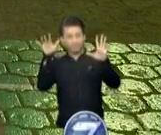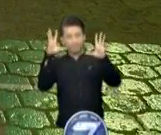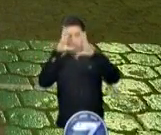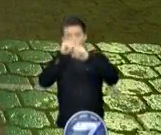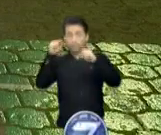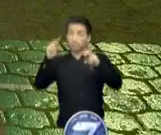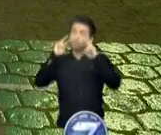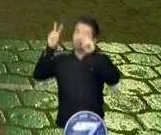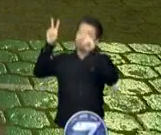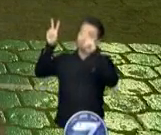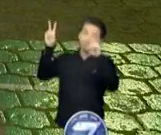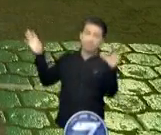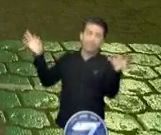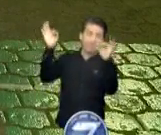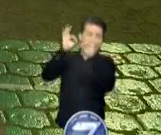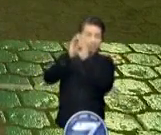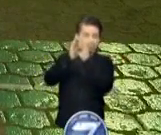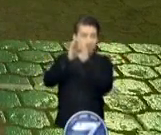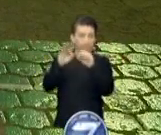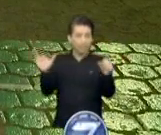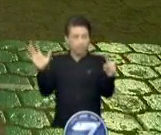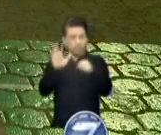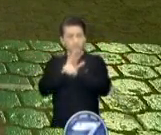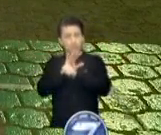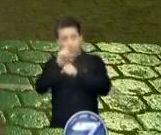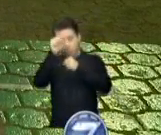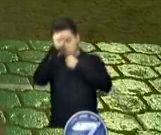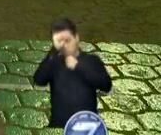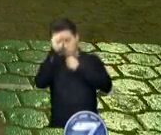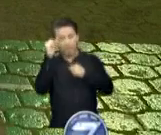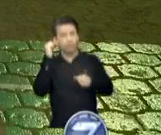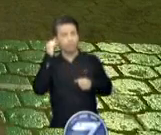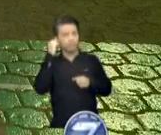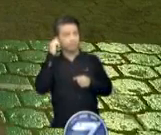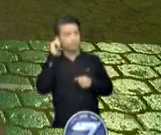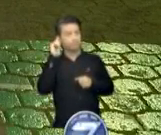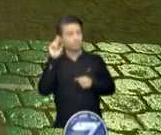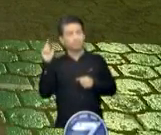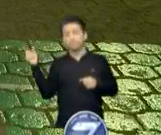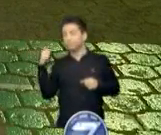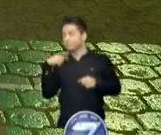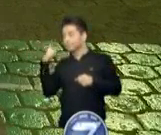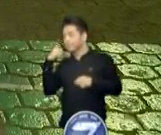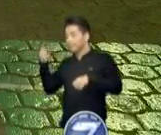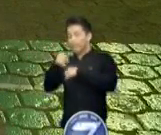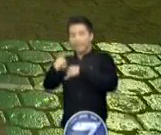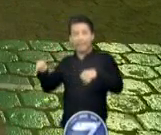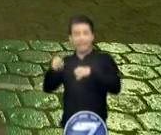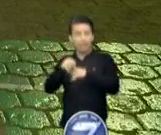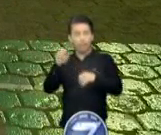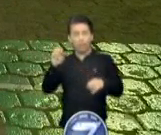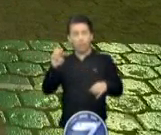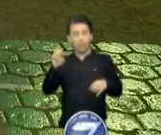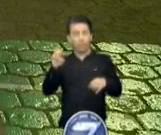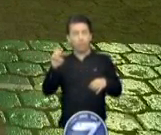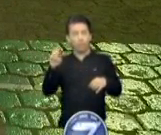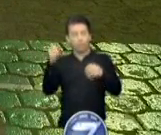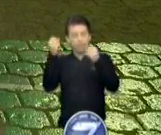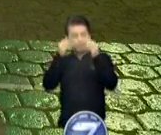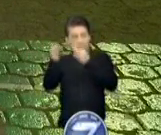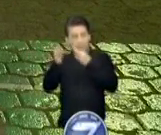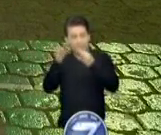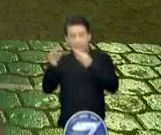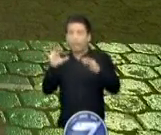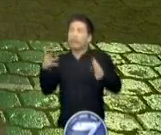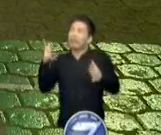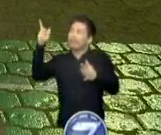es un eclipse total de luna sin embargo pues continuamos aquí con el ingeniero édgar castro que nos va a dar más detalles técnicos sobre el fenómeno que se vive